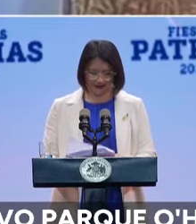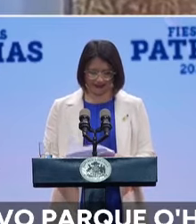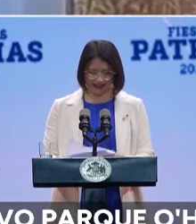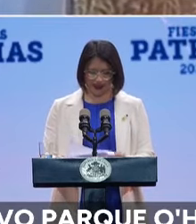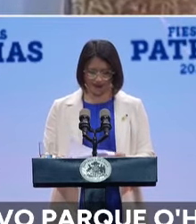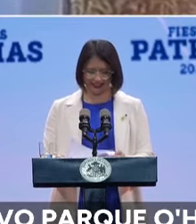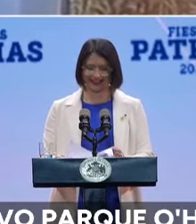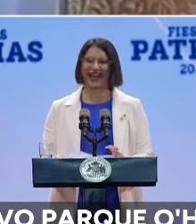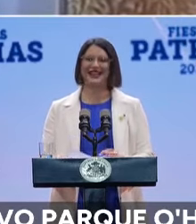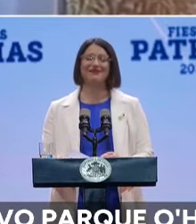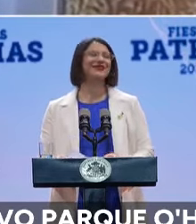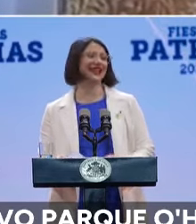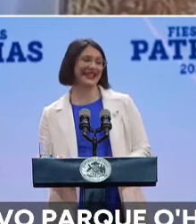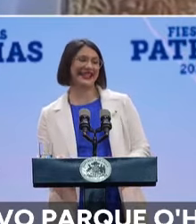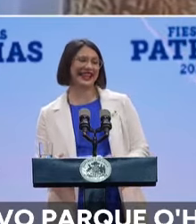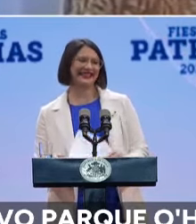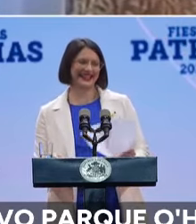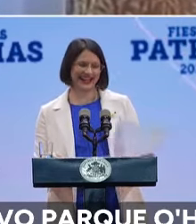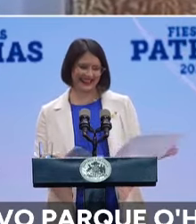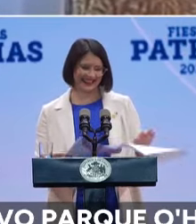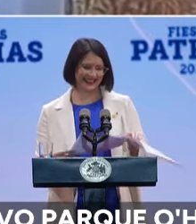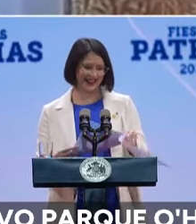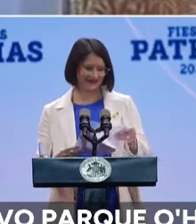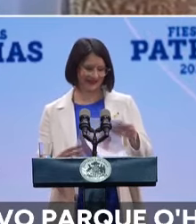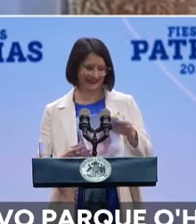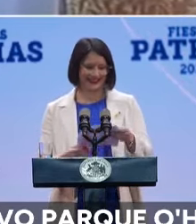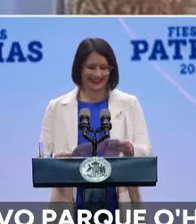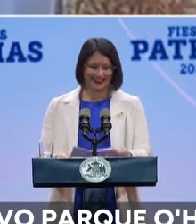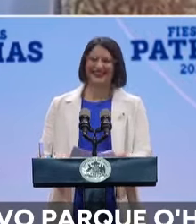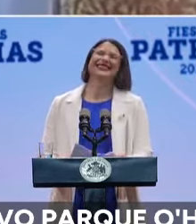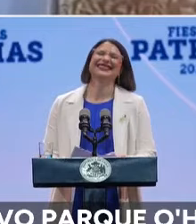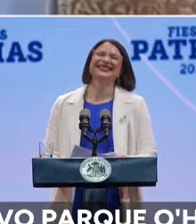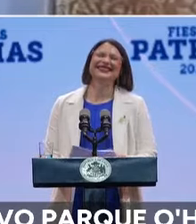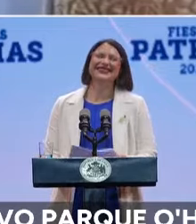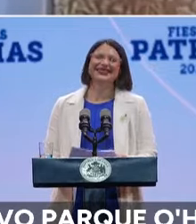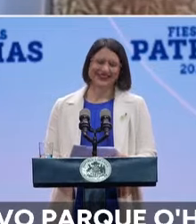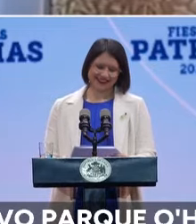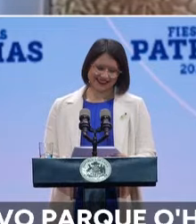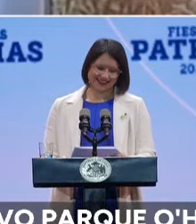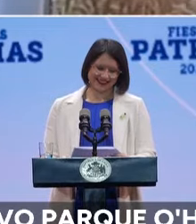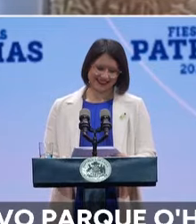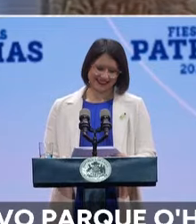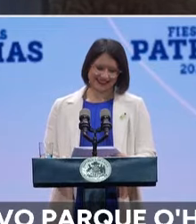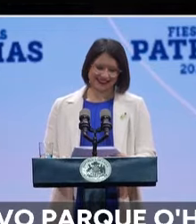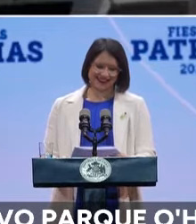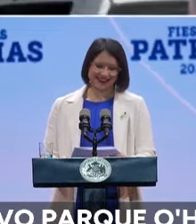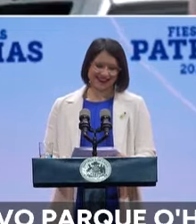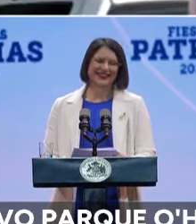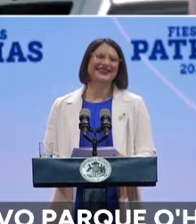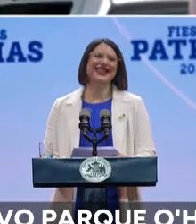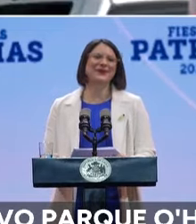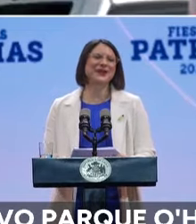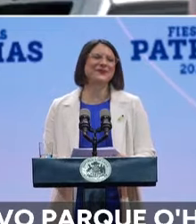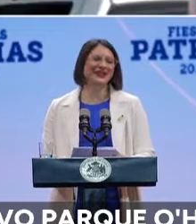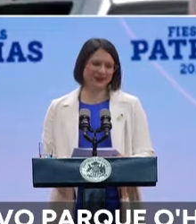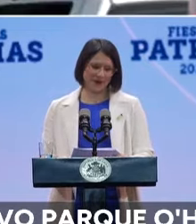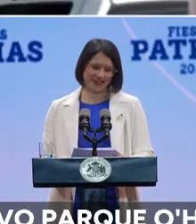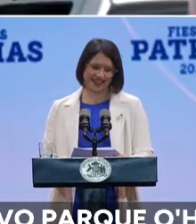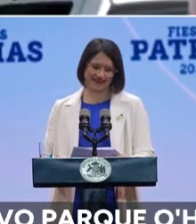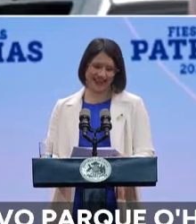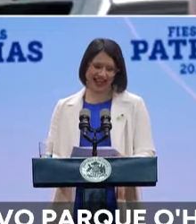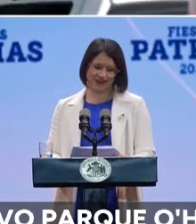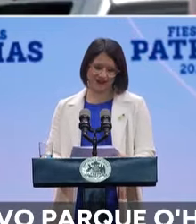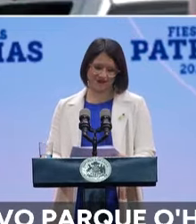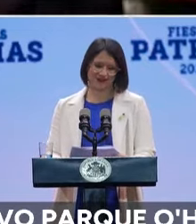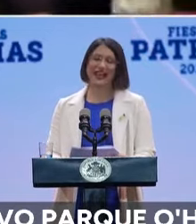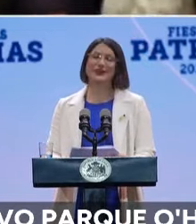otros conflictos son grises, pero este es definitivamente blanco y negro. Se trata del bien contra el mal. Pero en este oscuro episodio, el